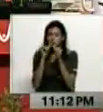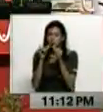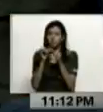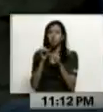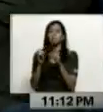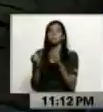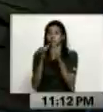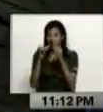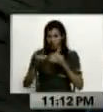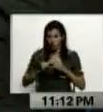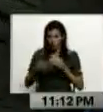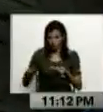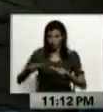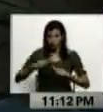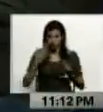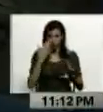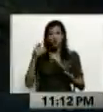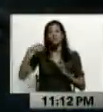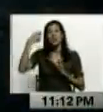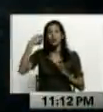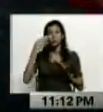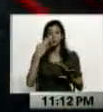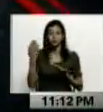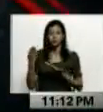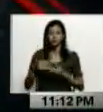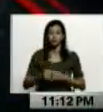patriota cooperante mandó esto vamos a